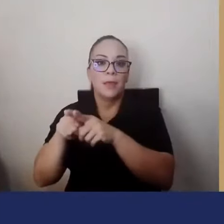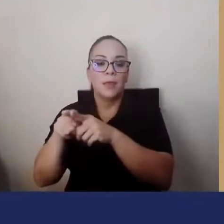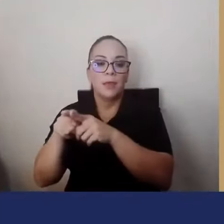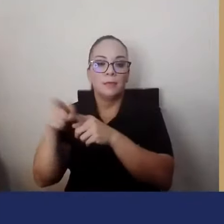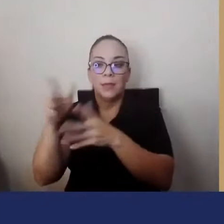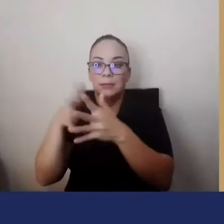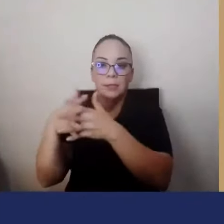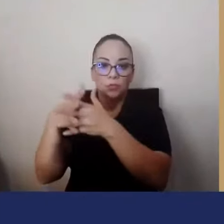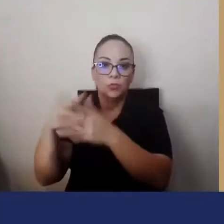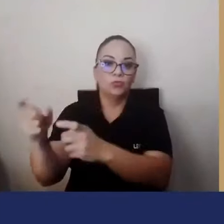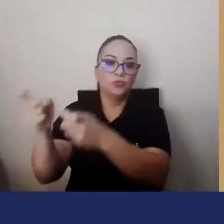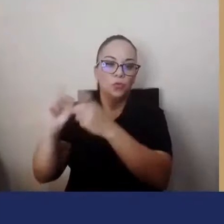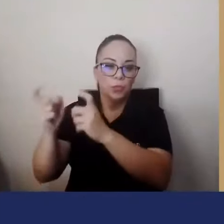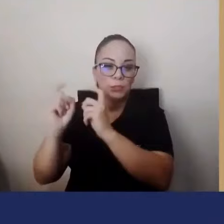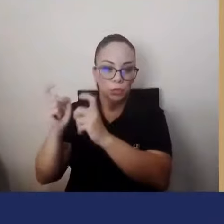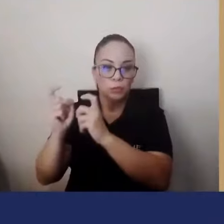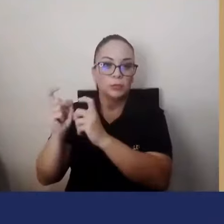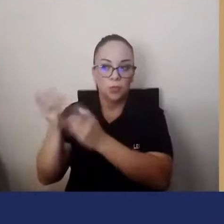Estados Unidos.